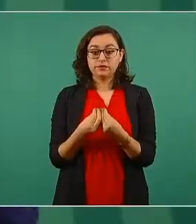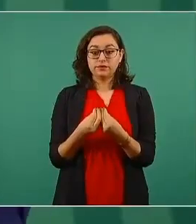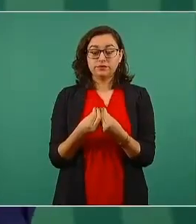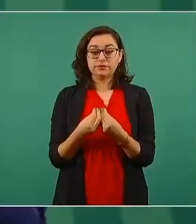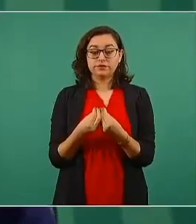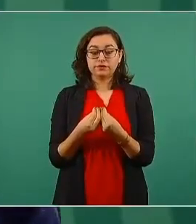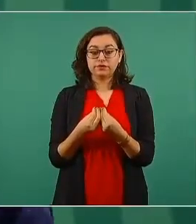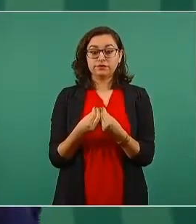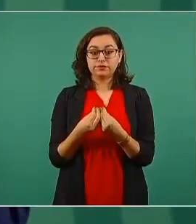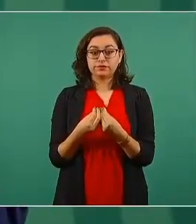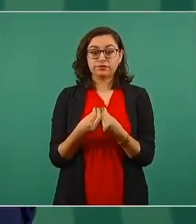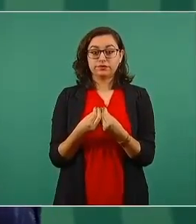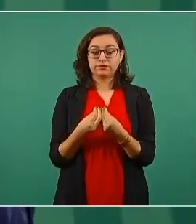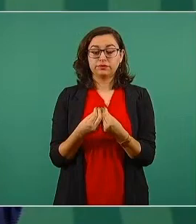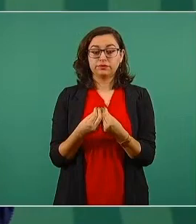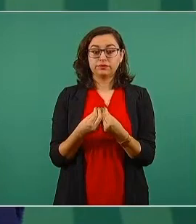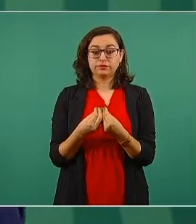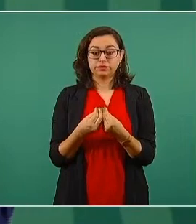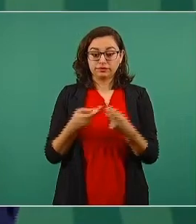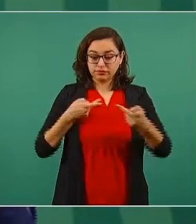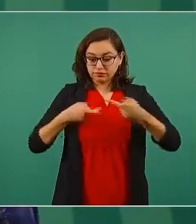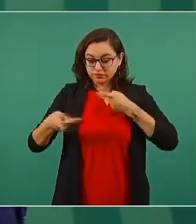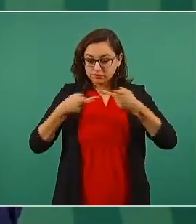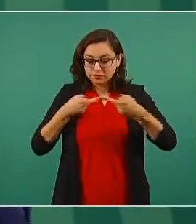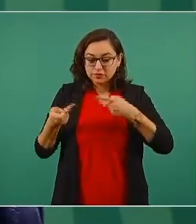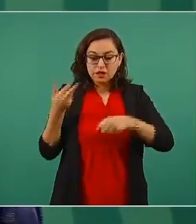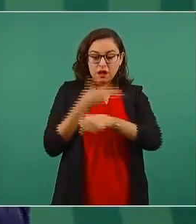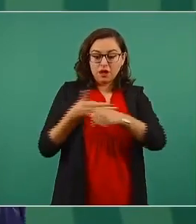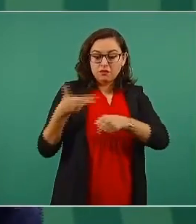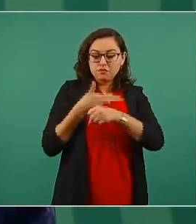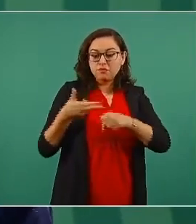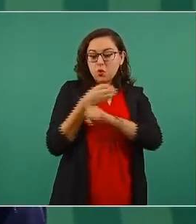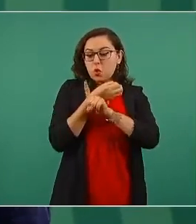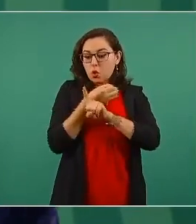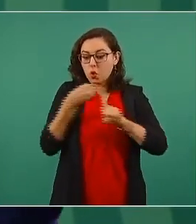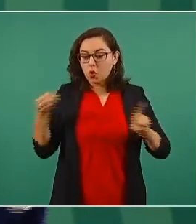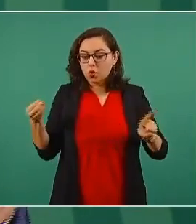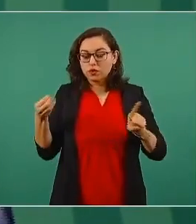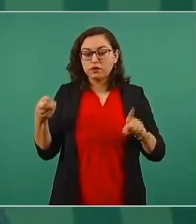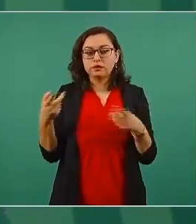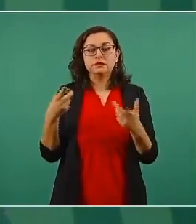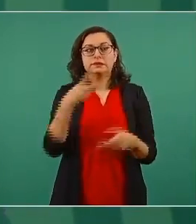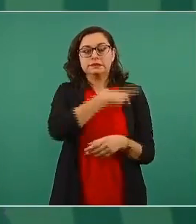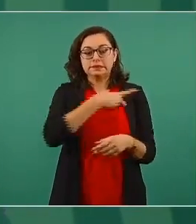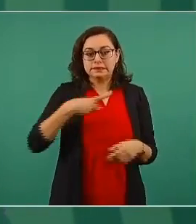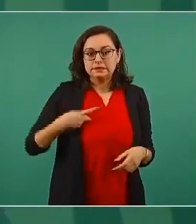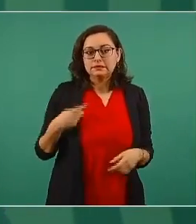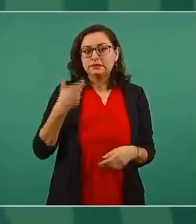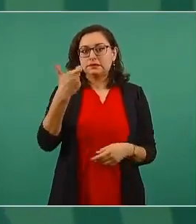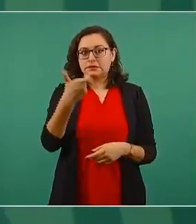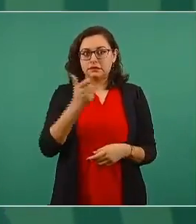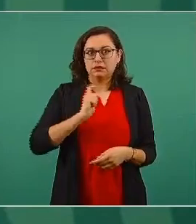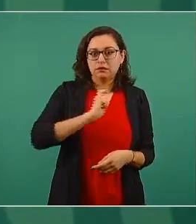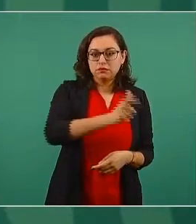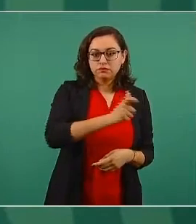llevaron a cabo una reestructuración de su deuda.